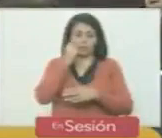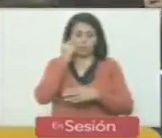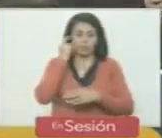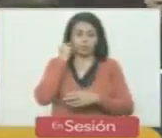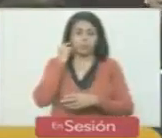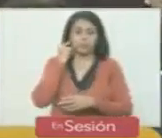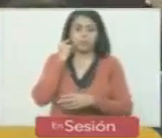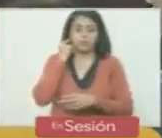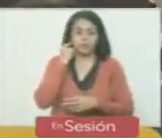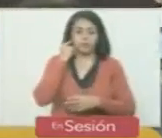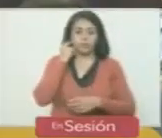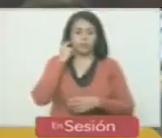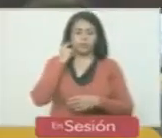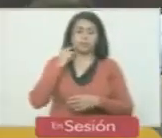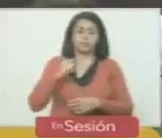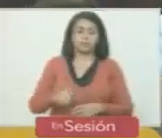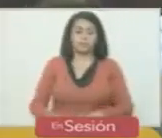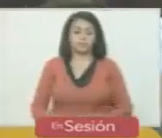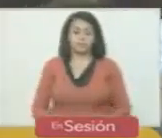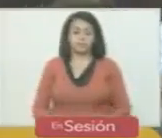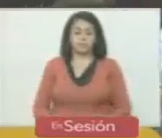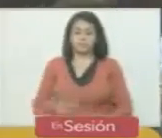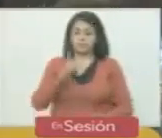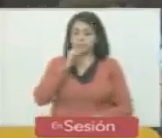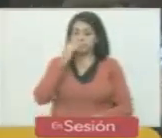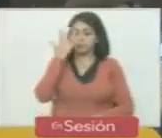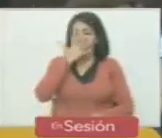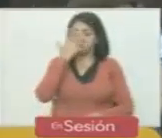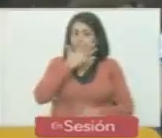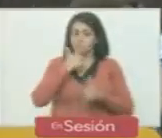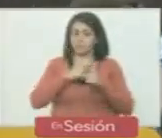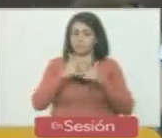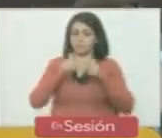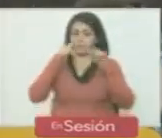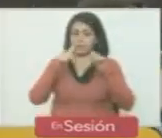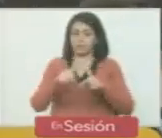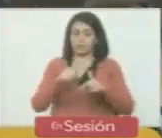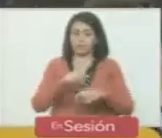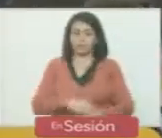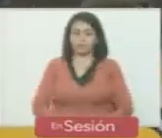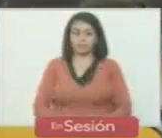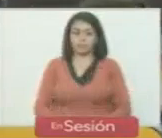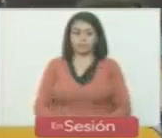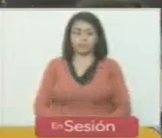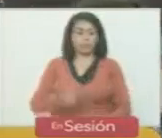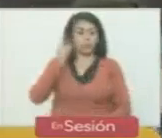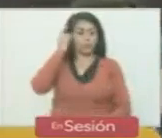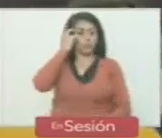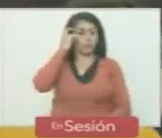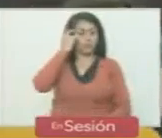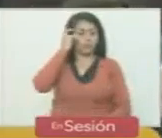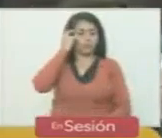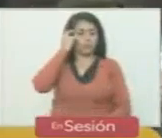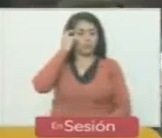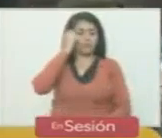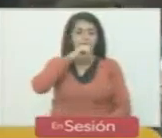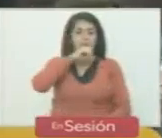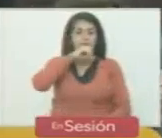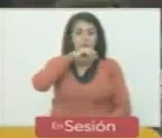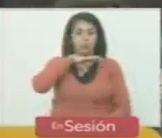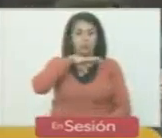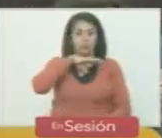diputadas. No hay duda de que hoy es una fecha